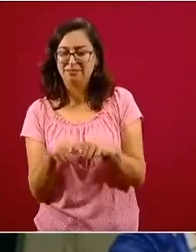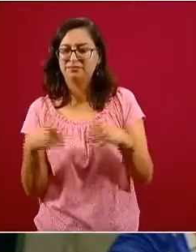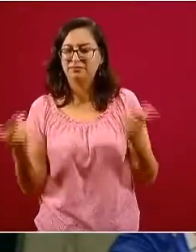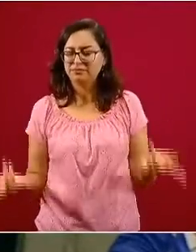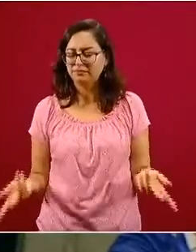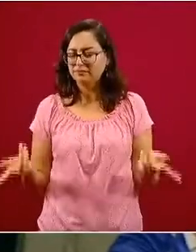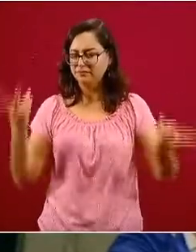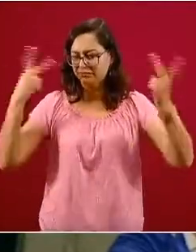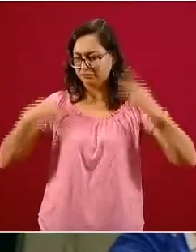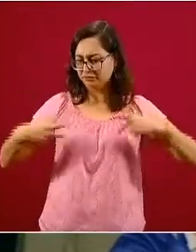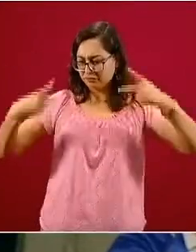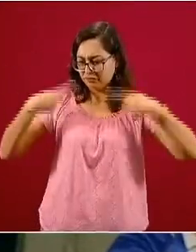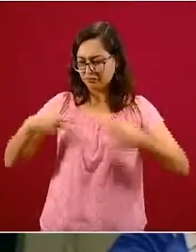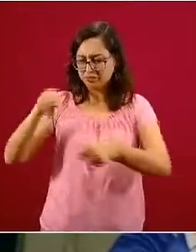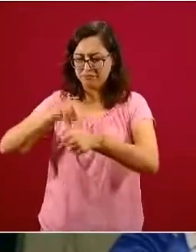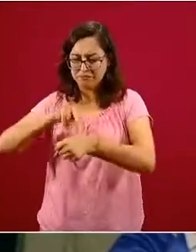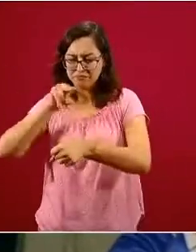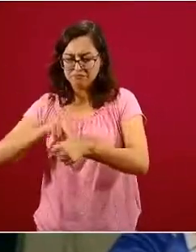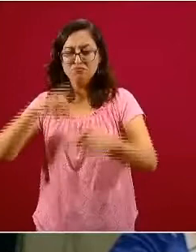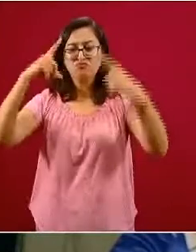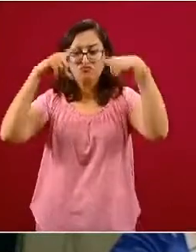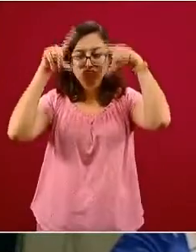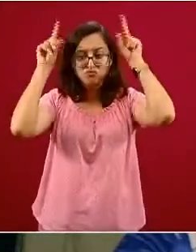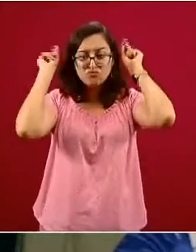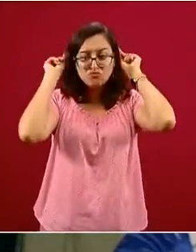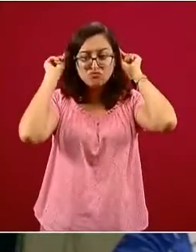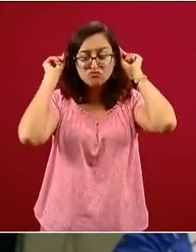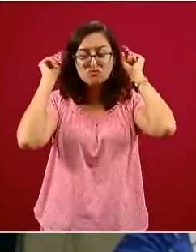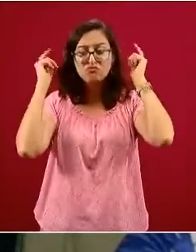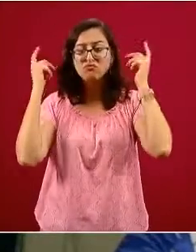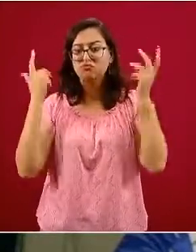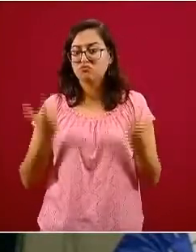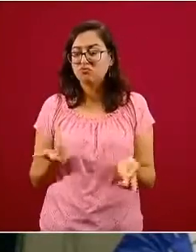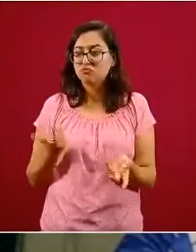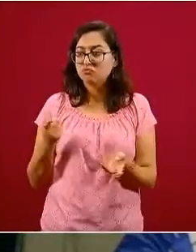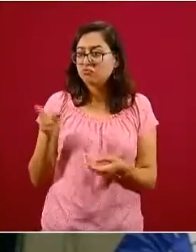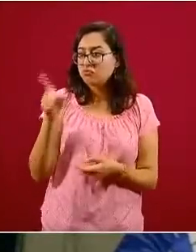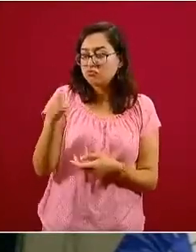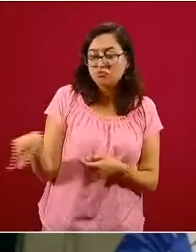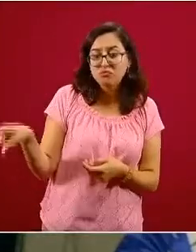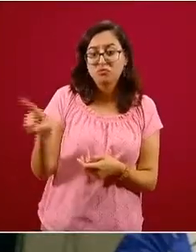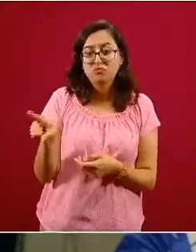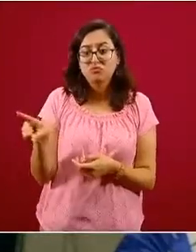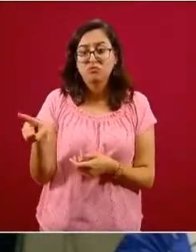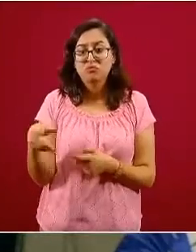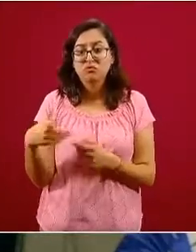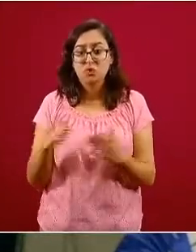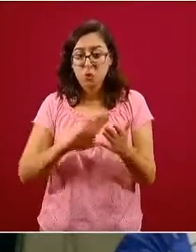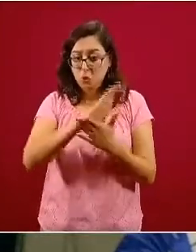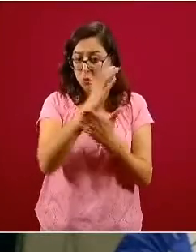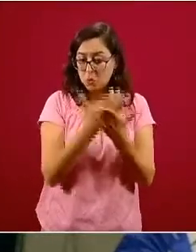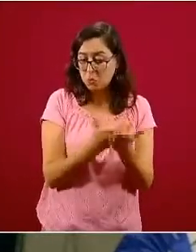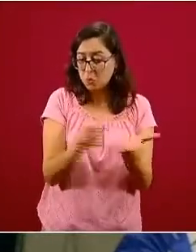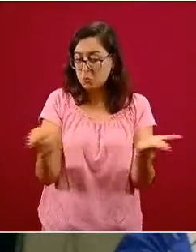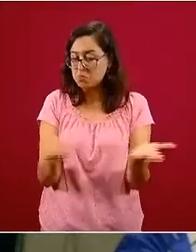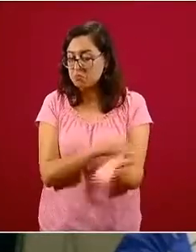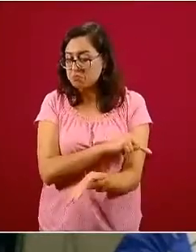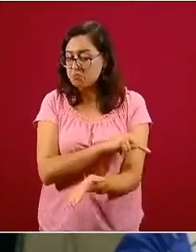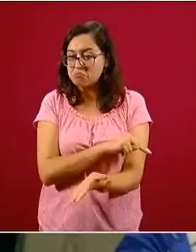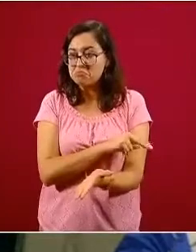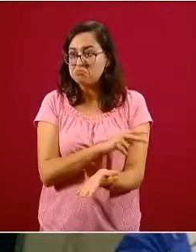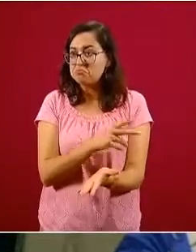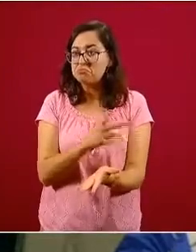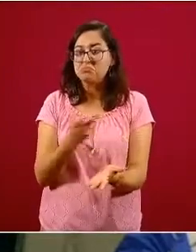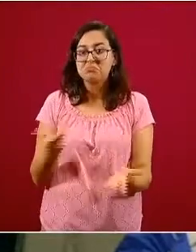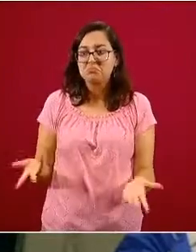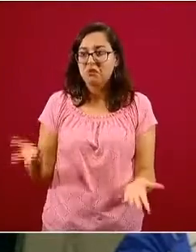Personal de salud, médicos, enfermeras, a los que se les prohíbe ver sus contratos. Sí,